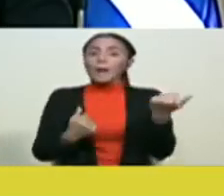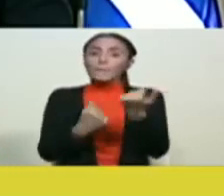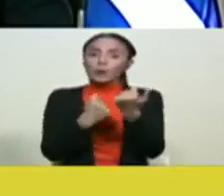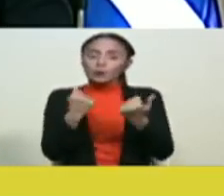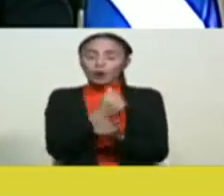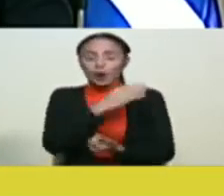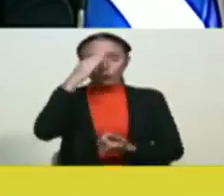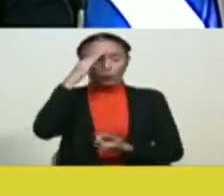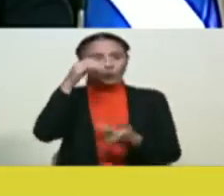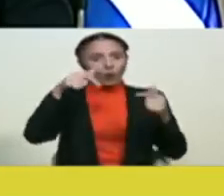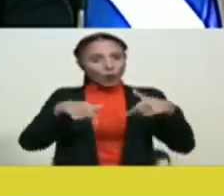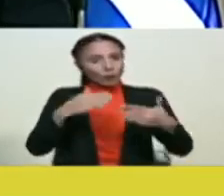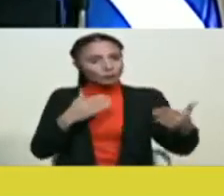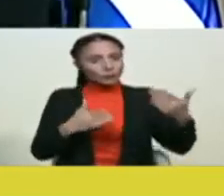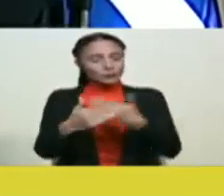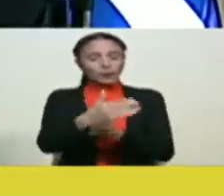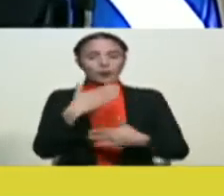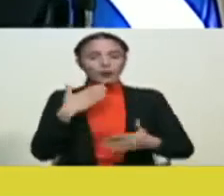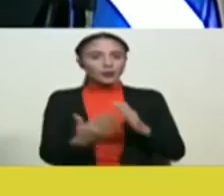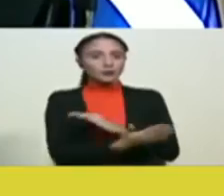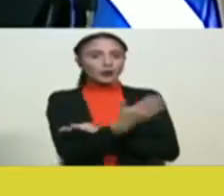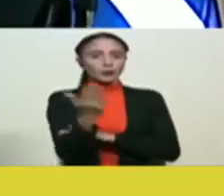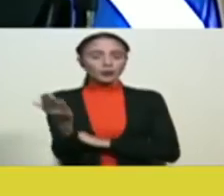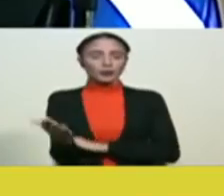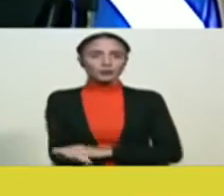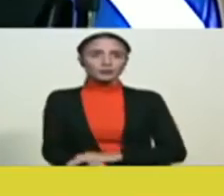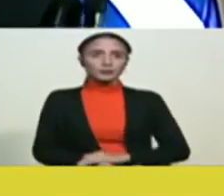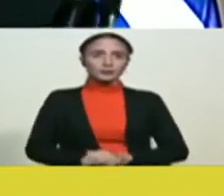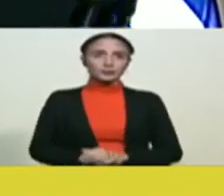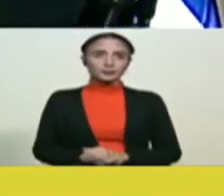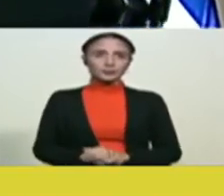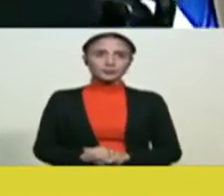hoy y siempre muchas gracias